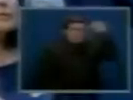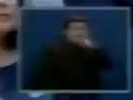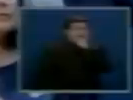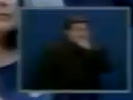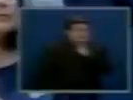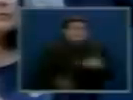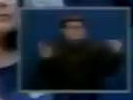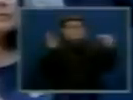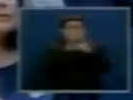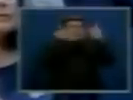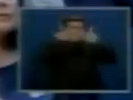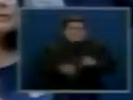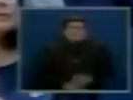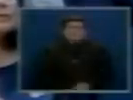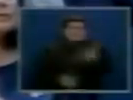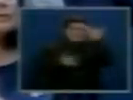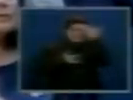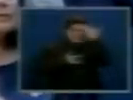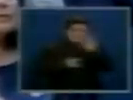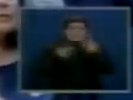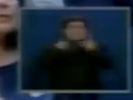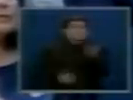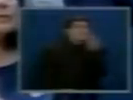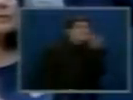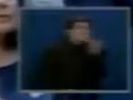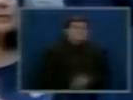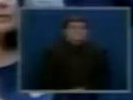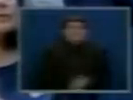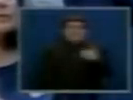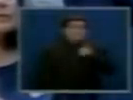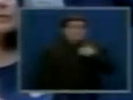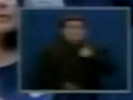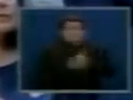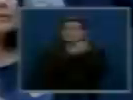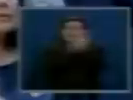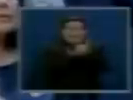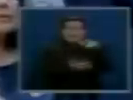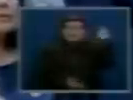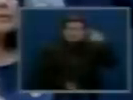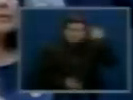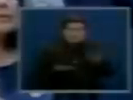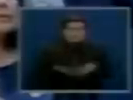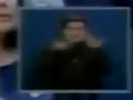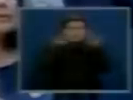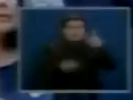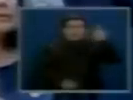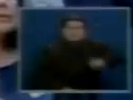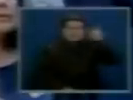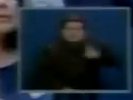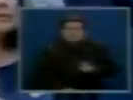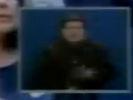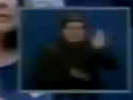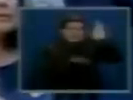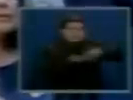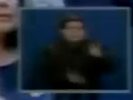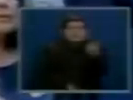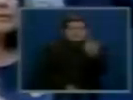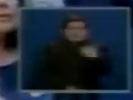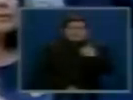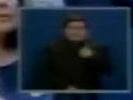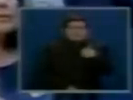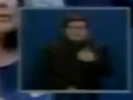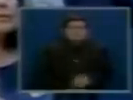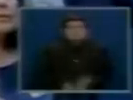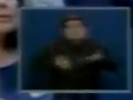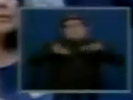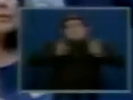de enfermos y menesterosos se han visto privados del auxilio que el Estado debía prestarles para mitigar sus carencias,